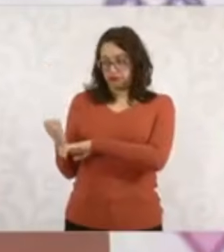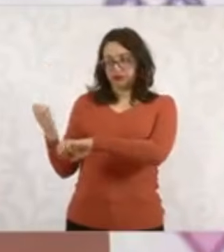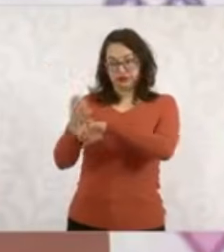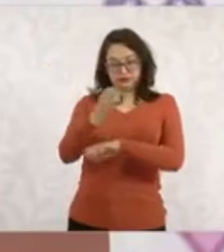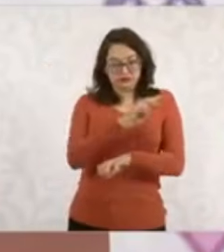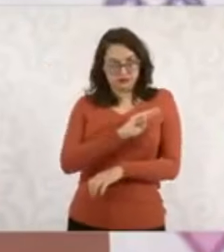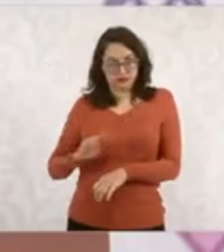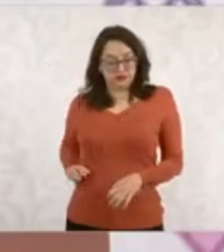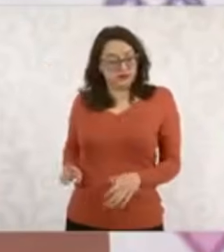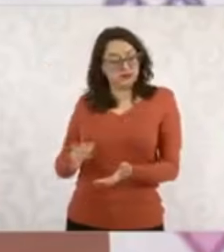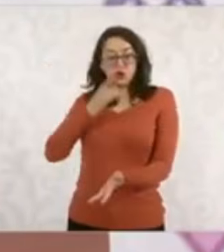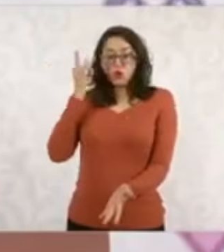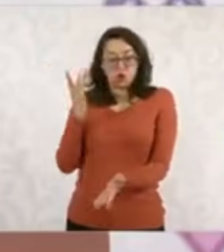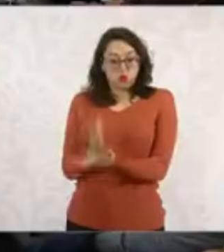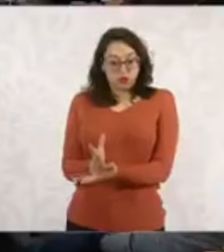estatales y municipales.